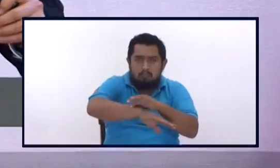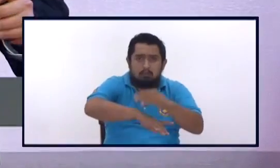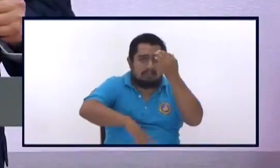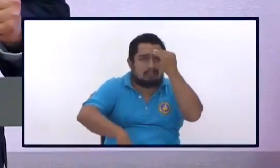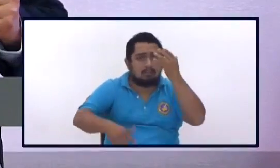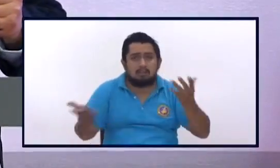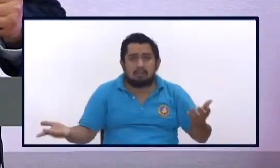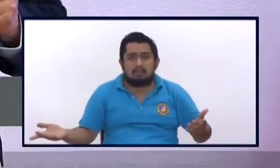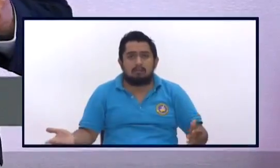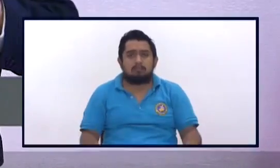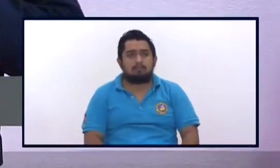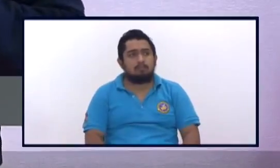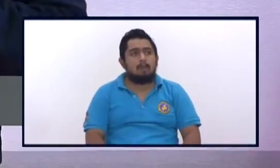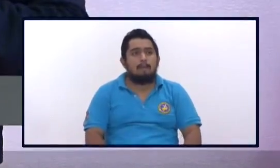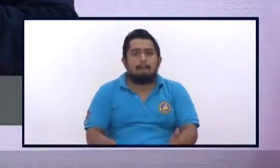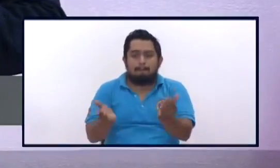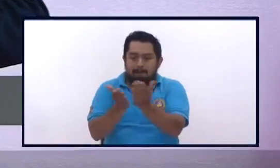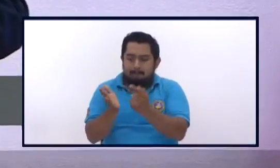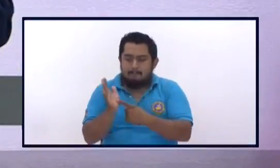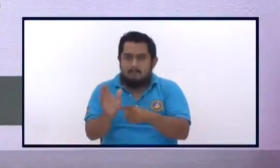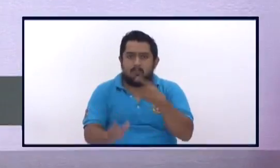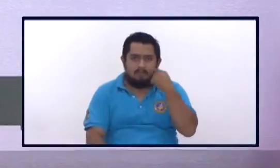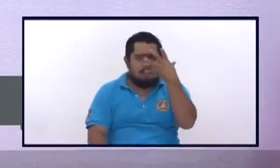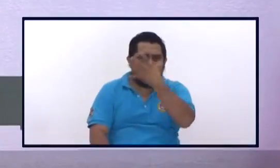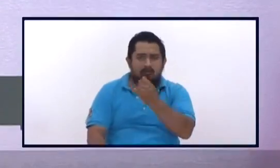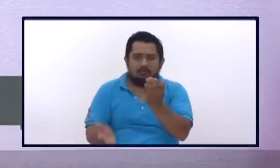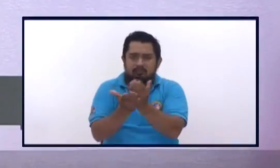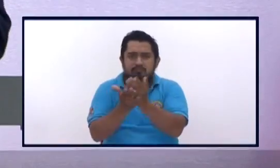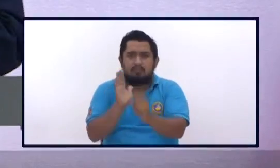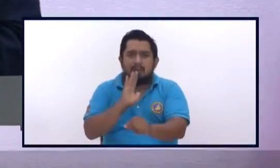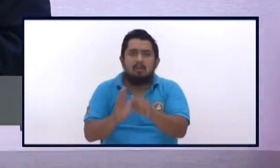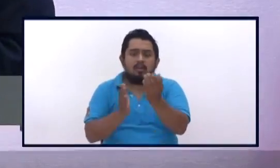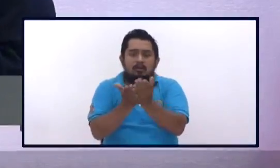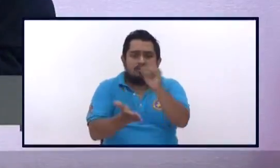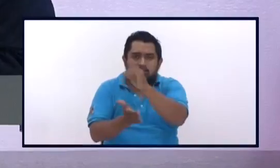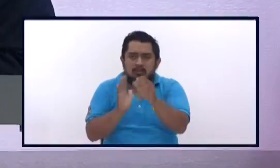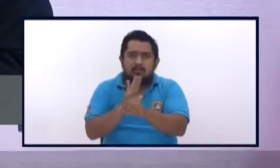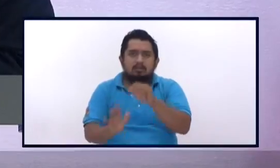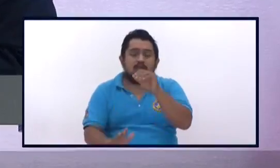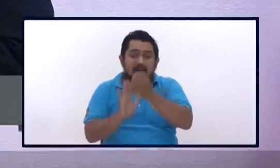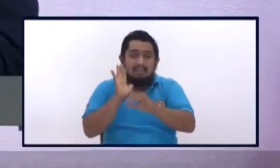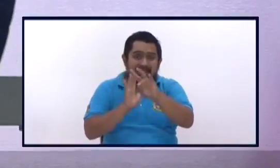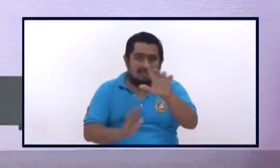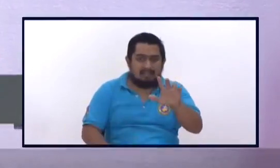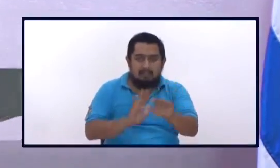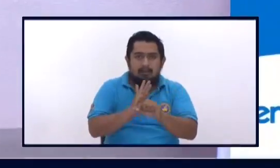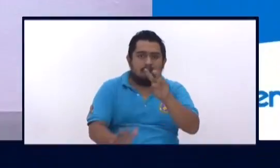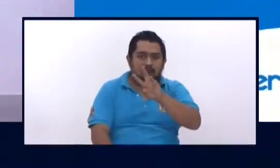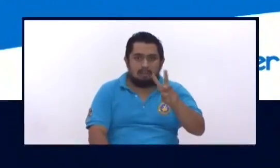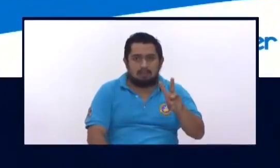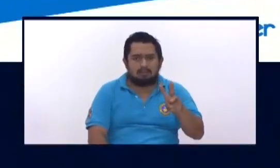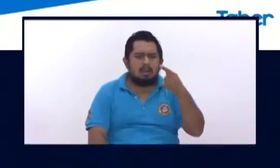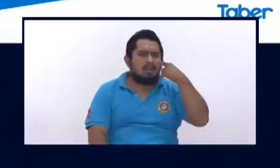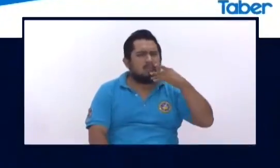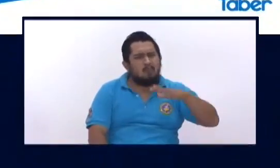hierro pero la palabra es tan bella que me dicen salmos capítulo 73 versículo 26 mi carne y mi corazón de país es normal bye